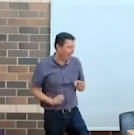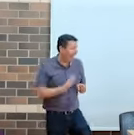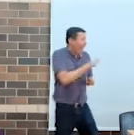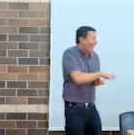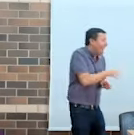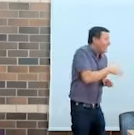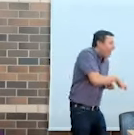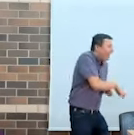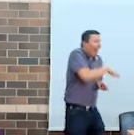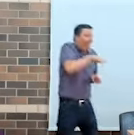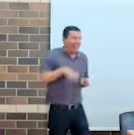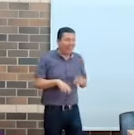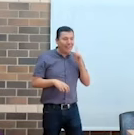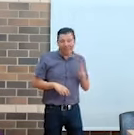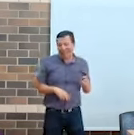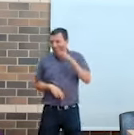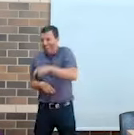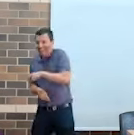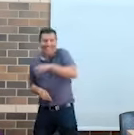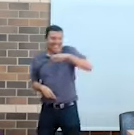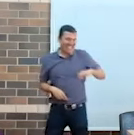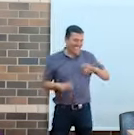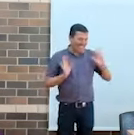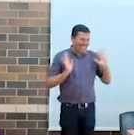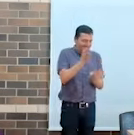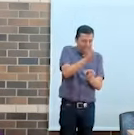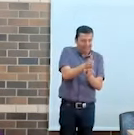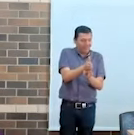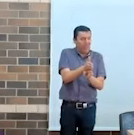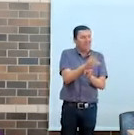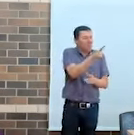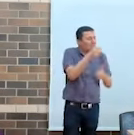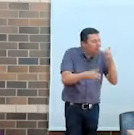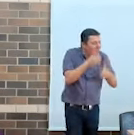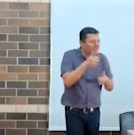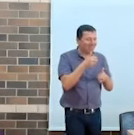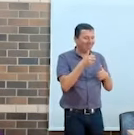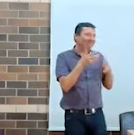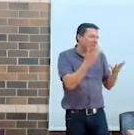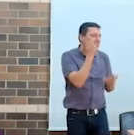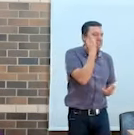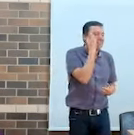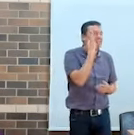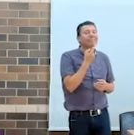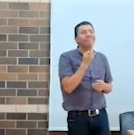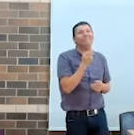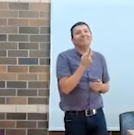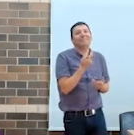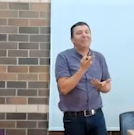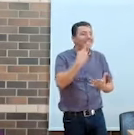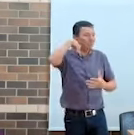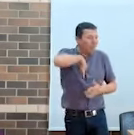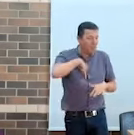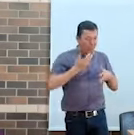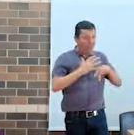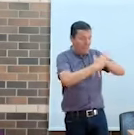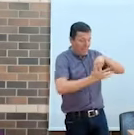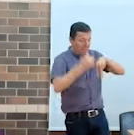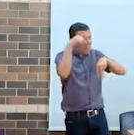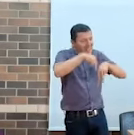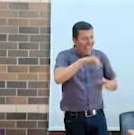lado para comprender muchas cosas. Igual, el sordo tiene que estar a veces del lado del oyente y también del lado de su comunidad, como el